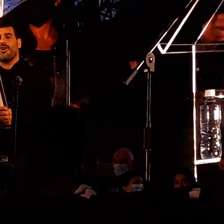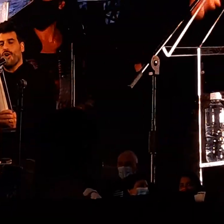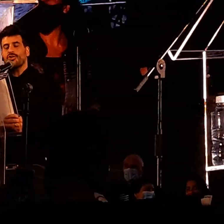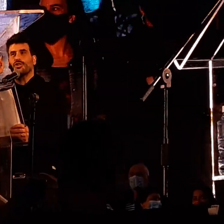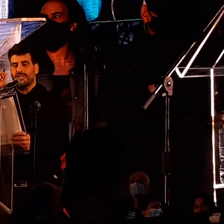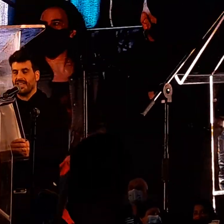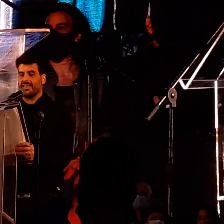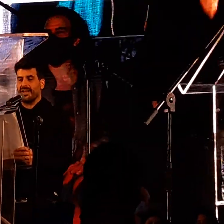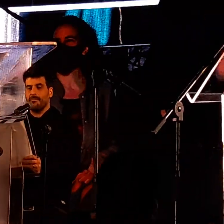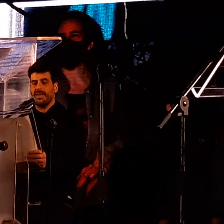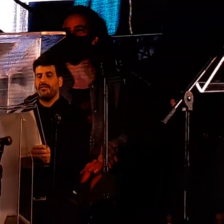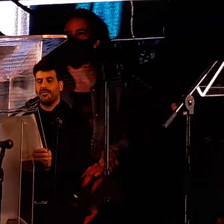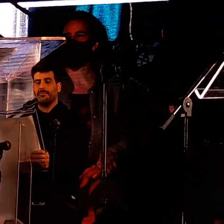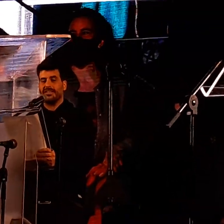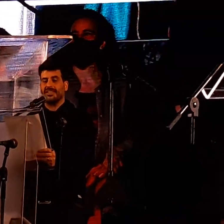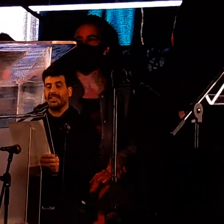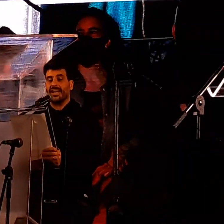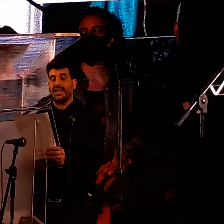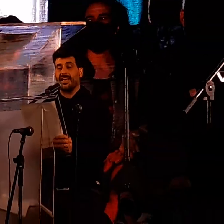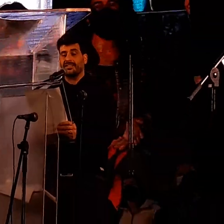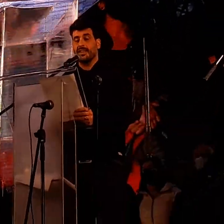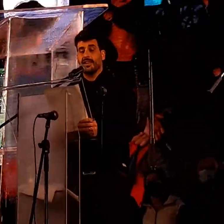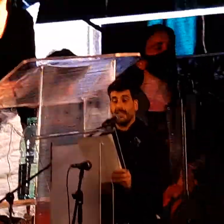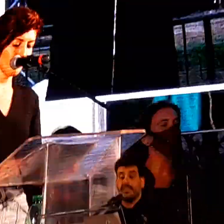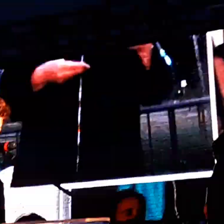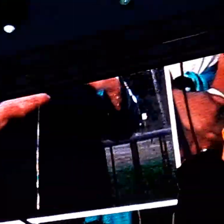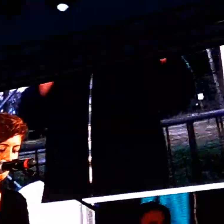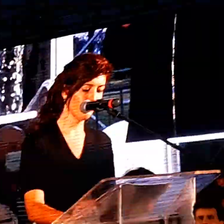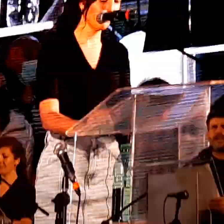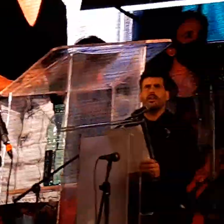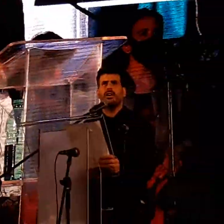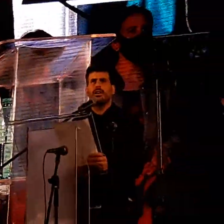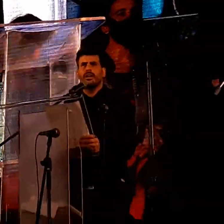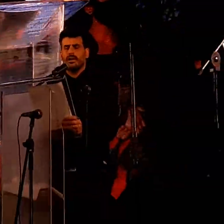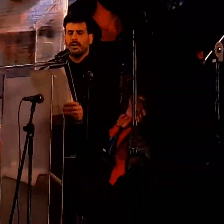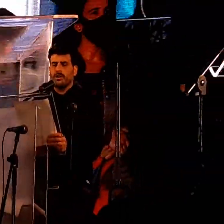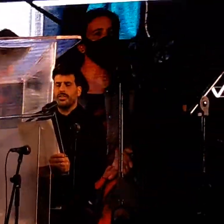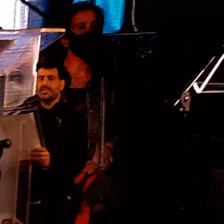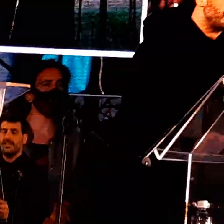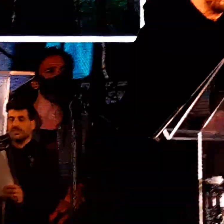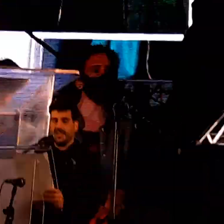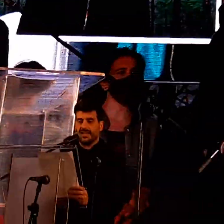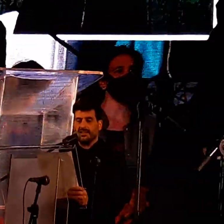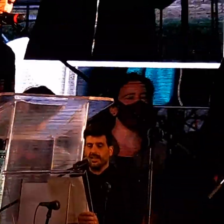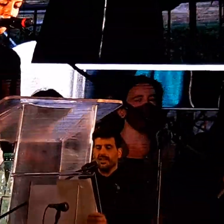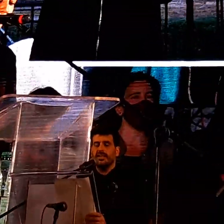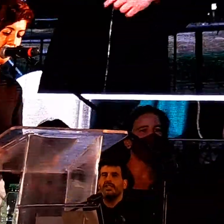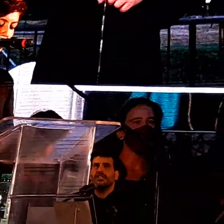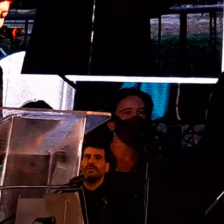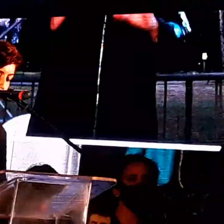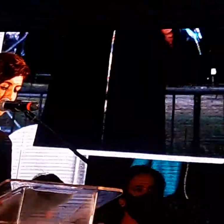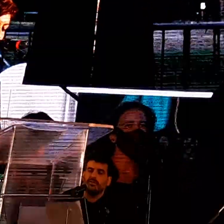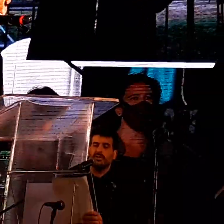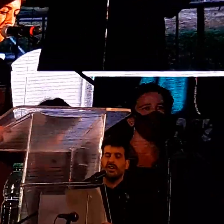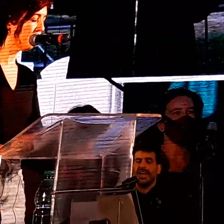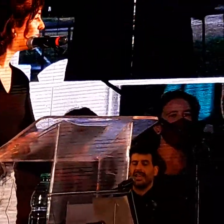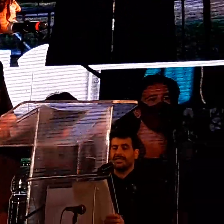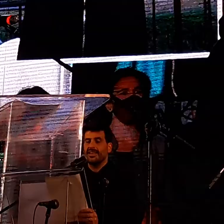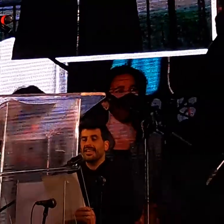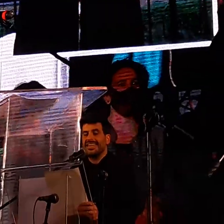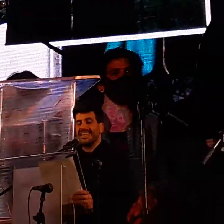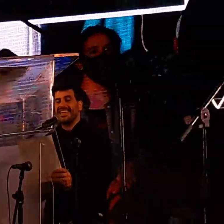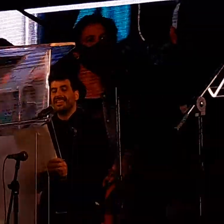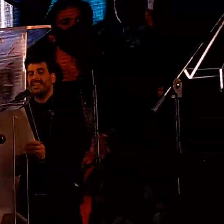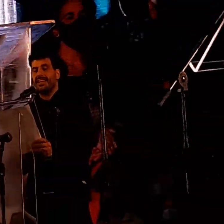casi 800.000 firmas entregadas el día viernes pasado, nos dice lo siguiente. Se llevan